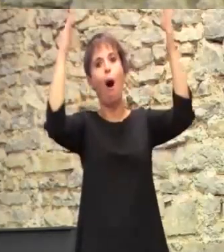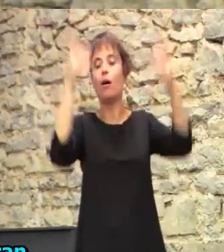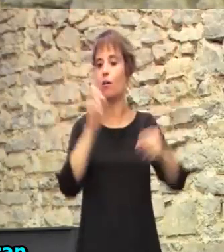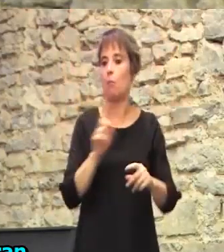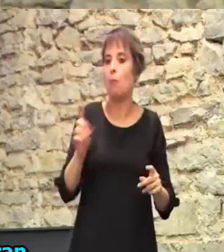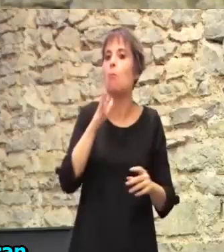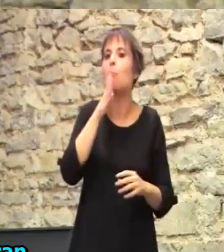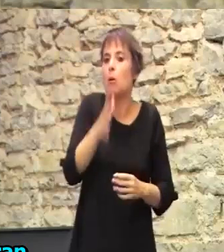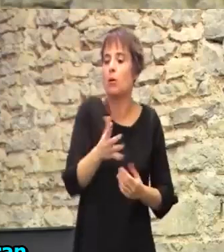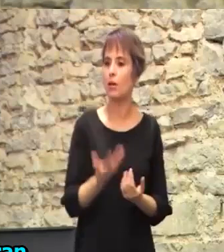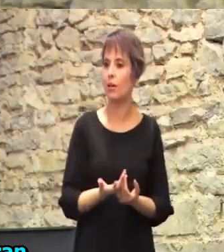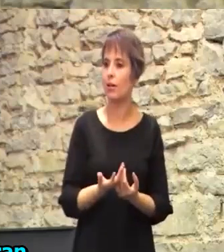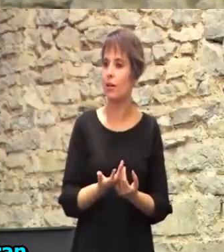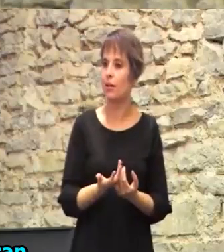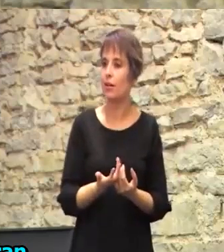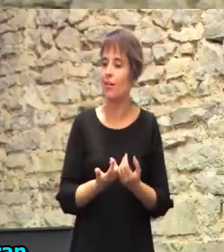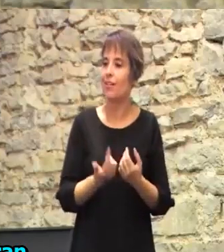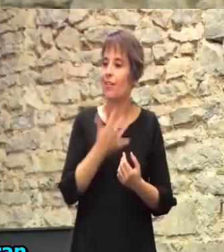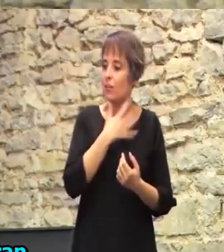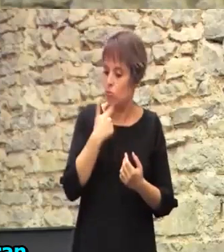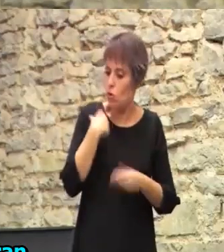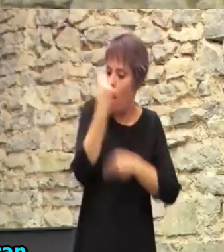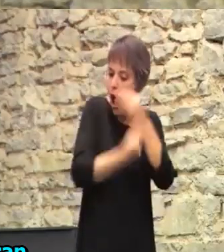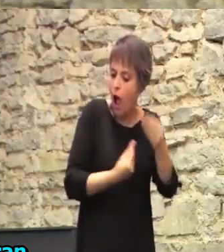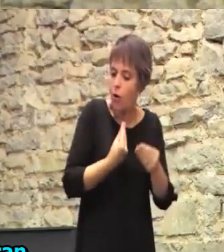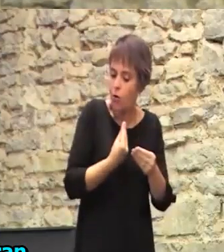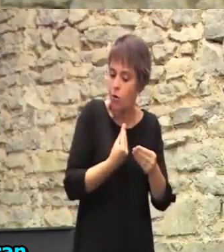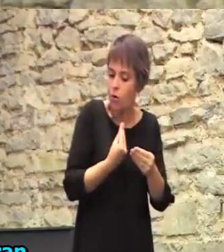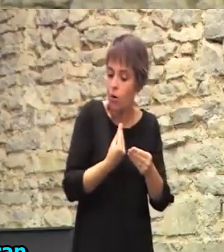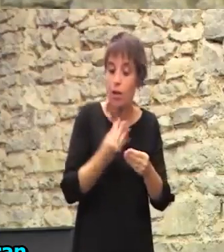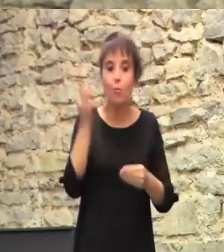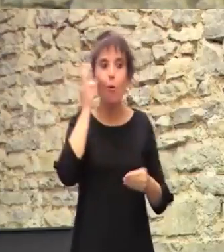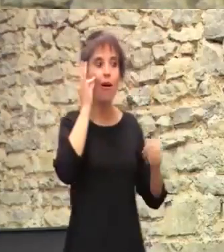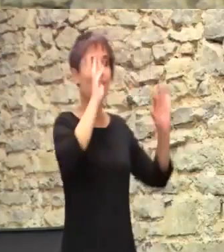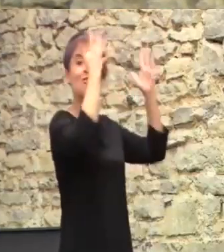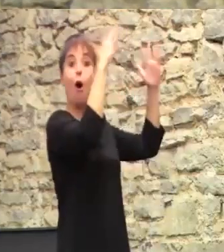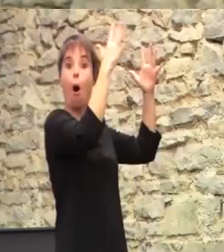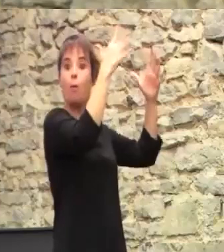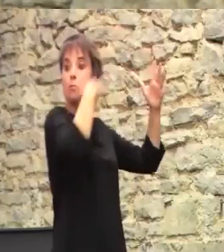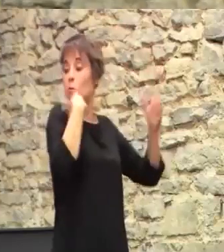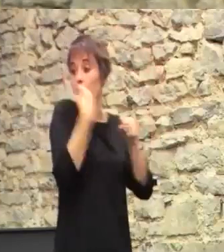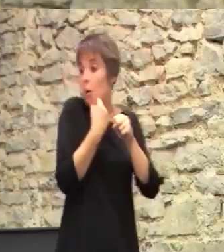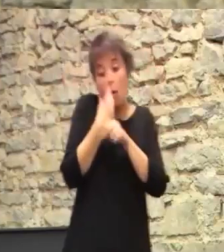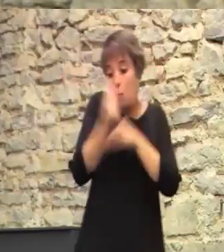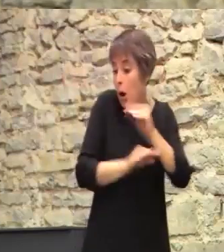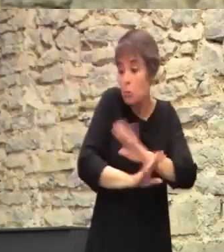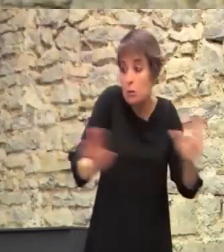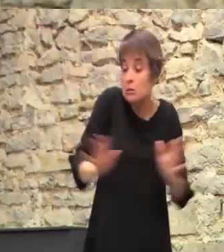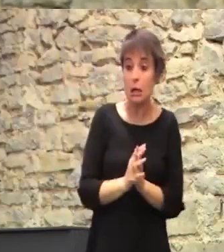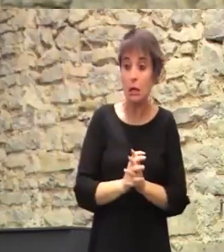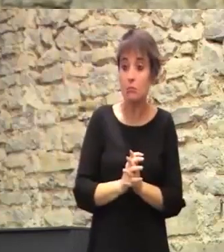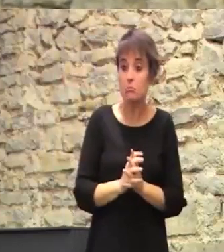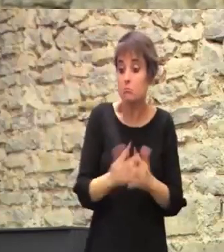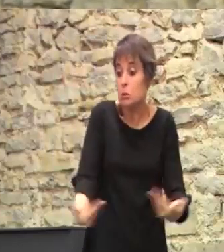a mí yo hago lo que me corresponde y hay muchas mujeres que sobrevaloran cuando lo único que vuelo que me corresponde